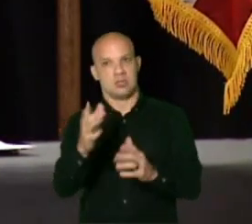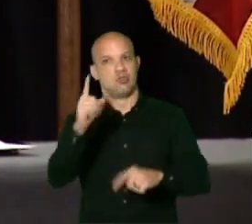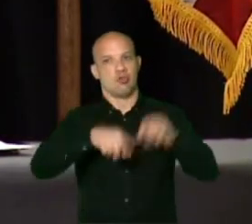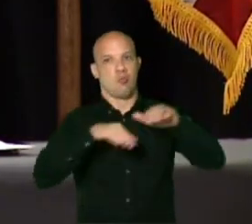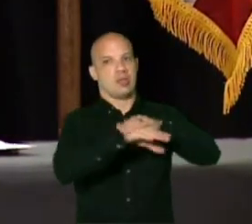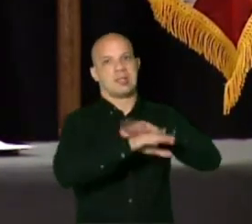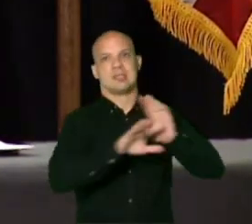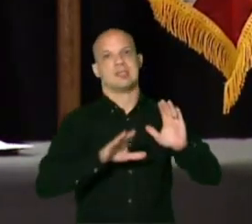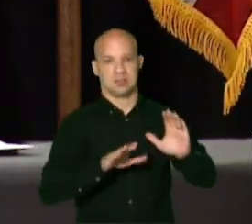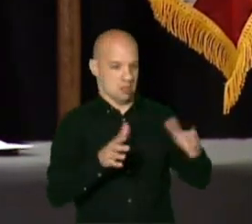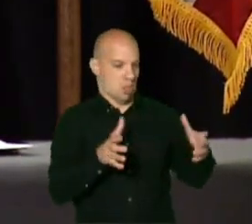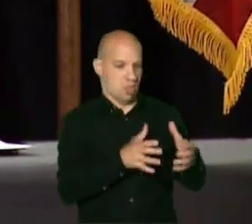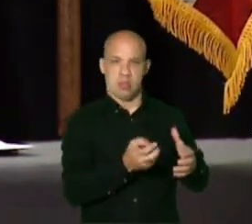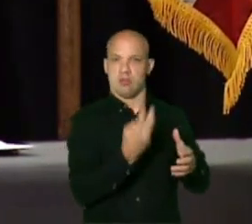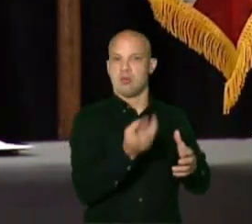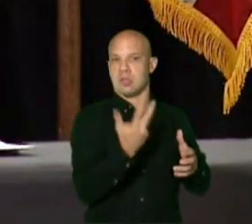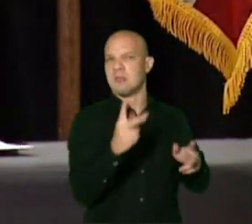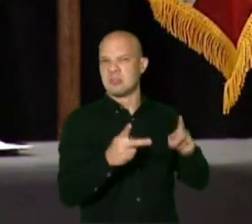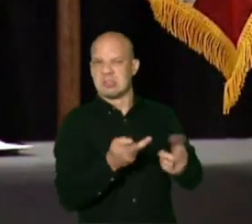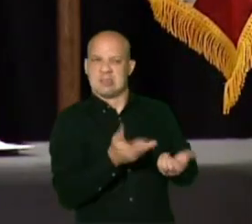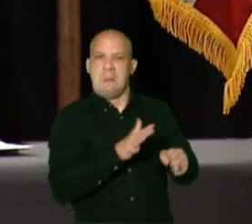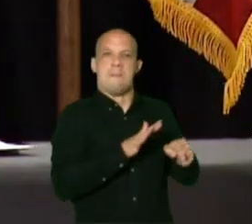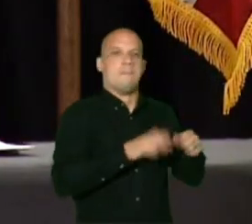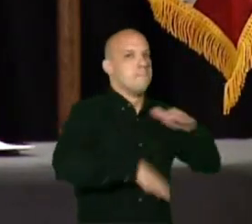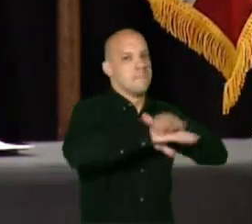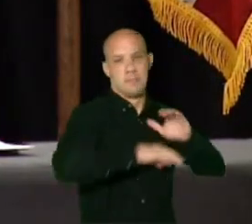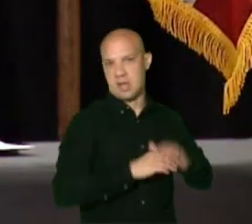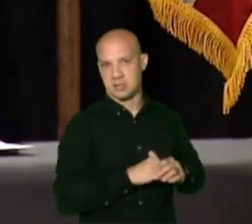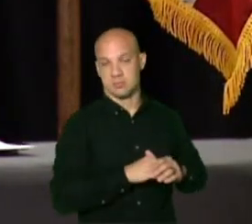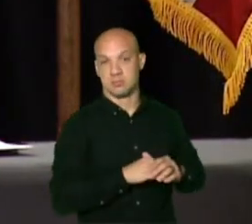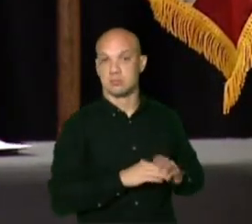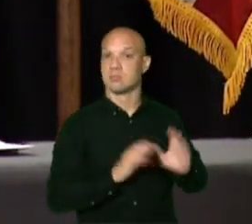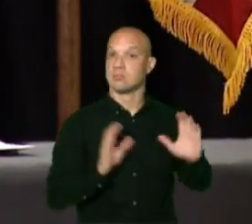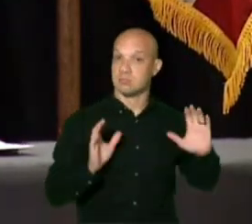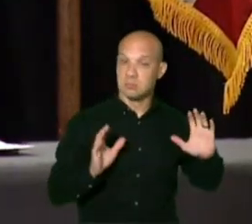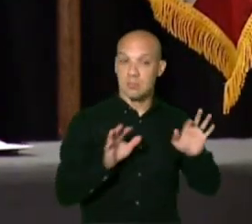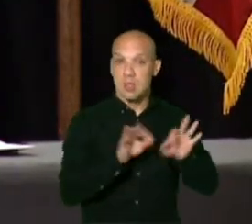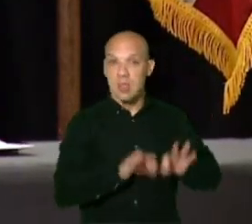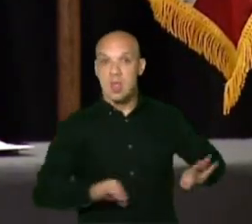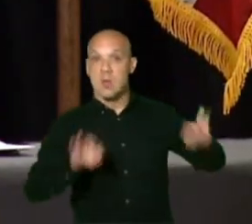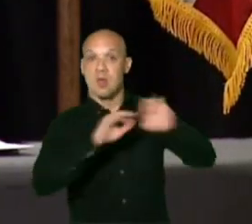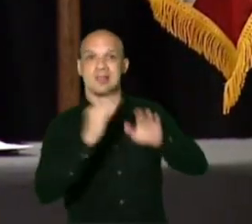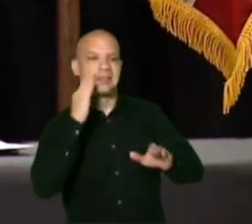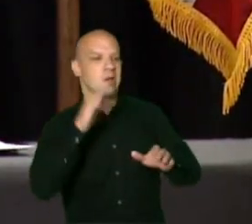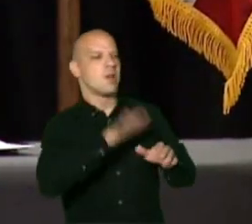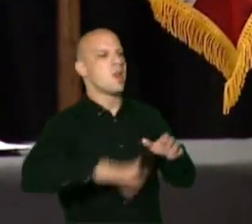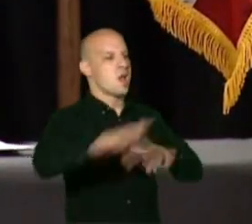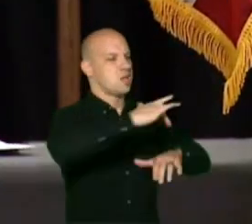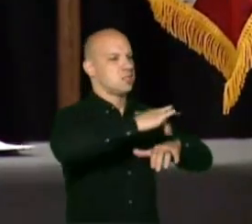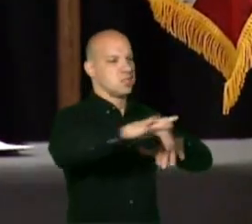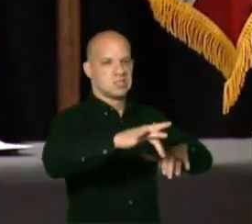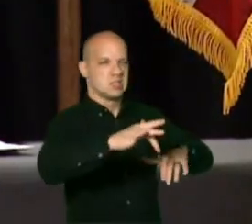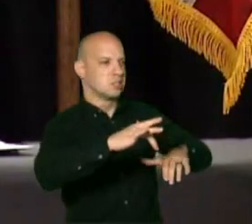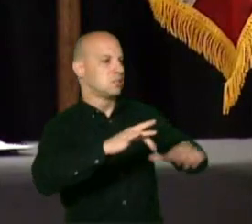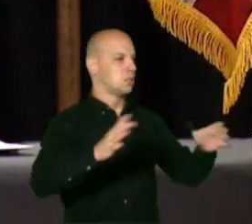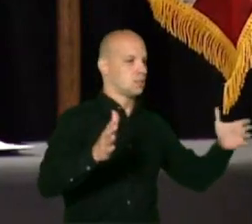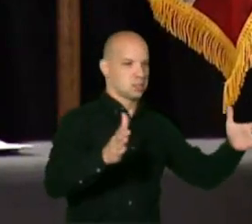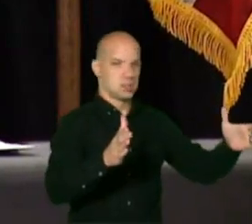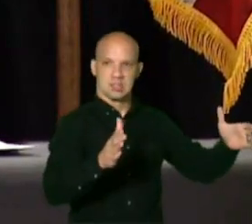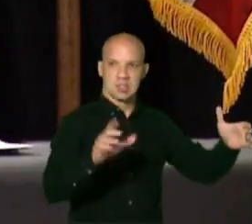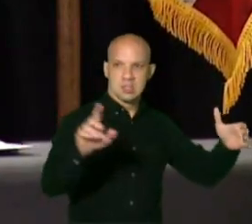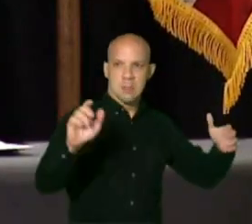orden. Se recomienda que se establezca un sistema de reserva para poder controlar la cantidad de personas que puedan entrar